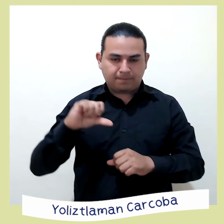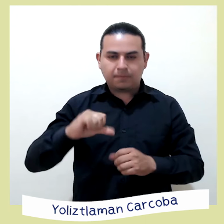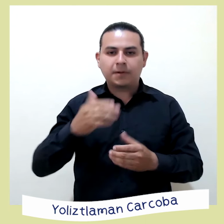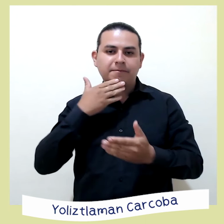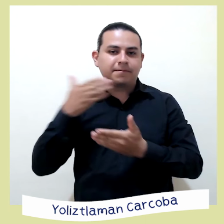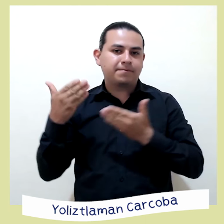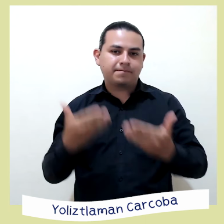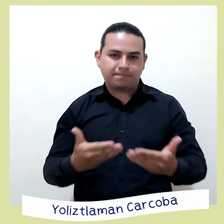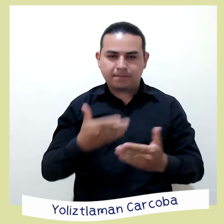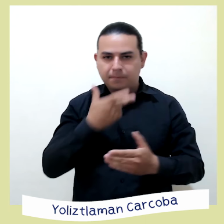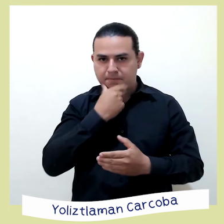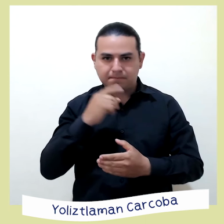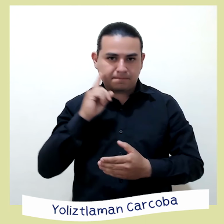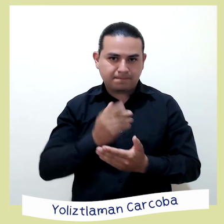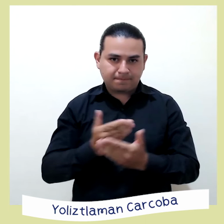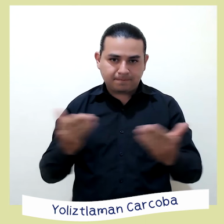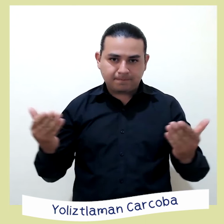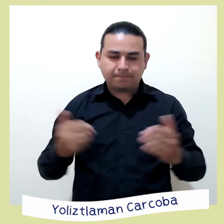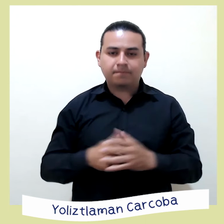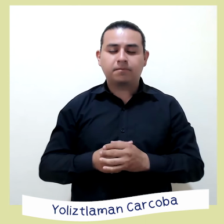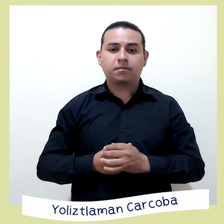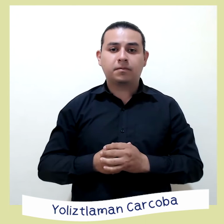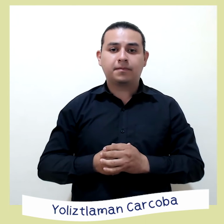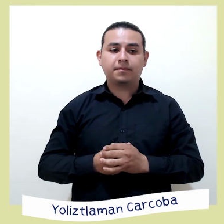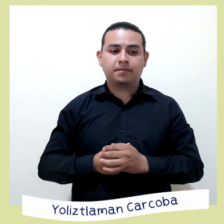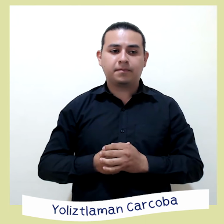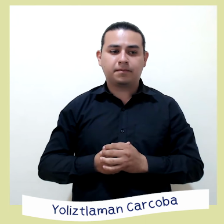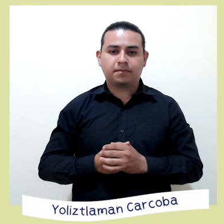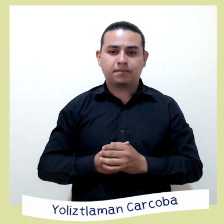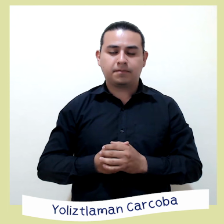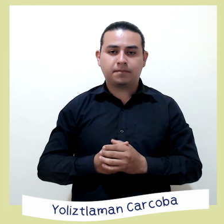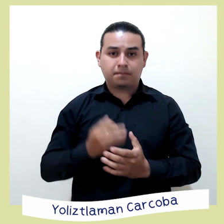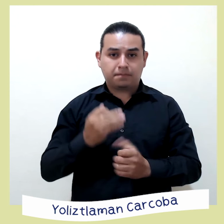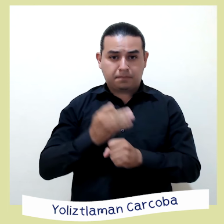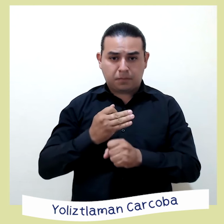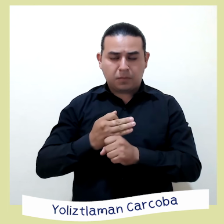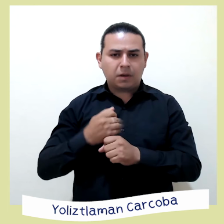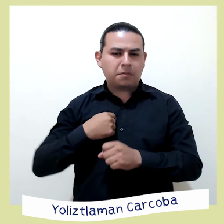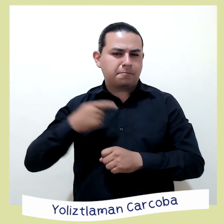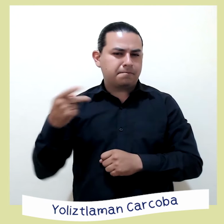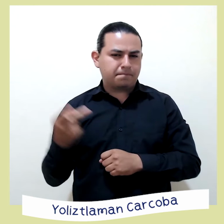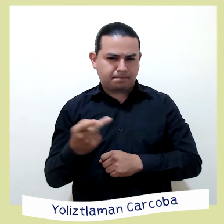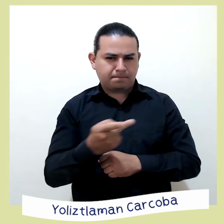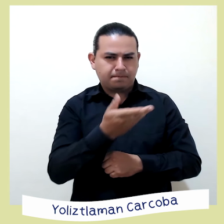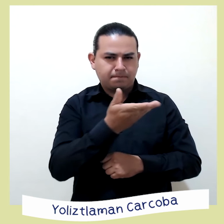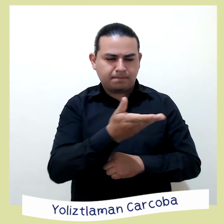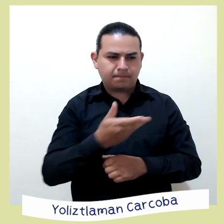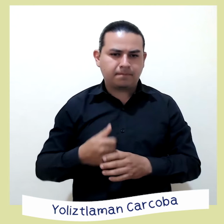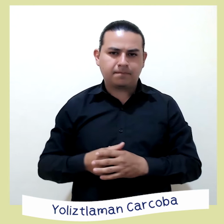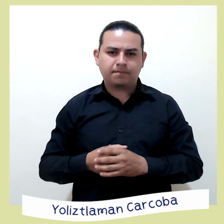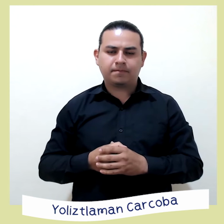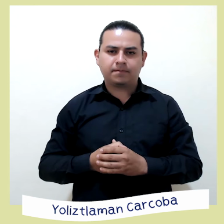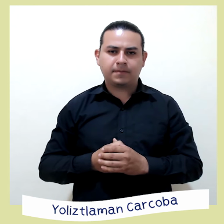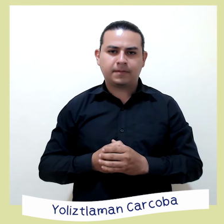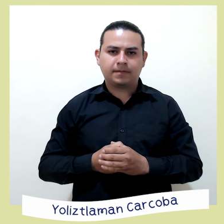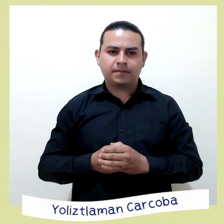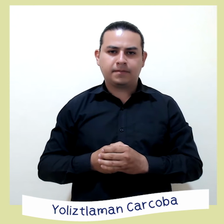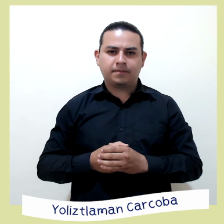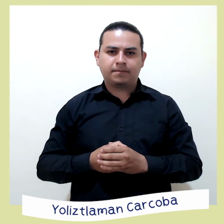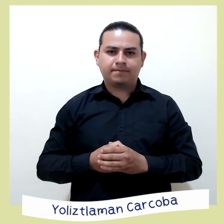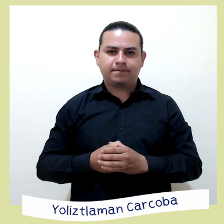la interpretación de lengua de señas mexicanas. Entonces, pues este es el evento que tenemos para el día de hoy.